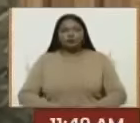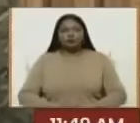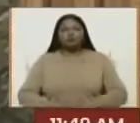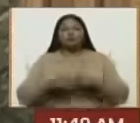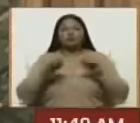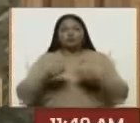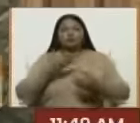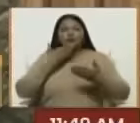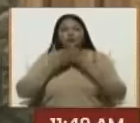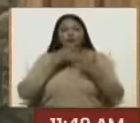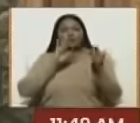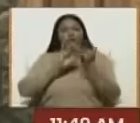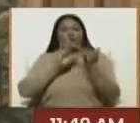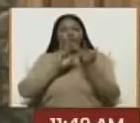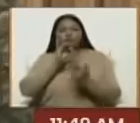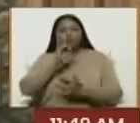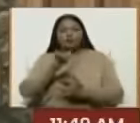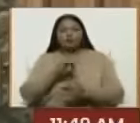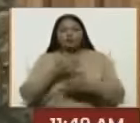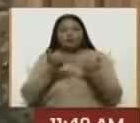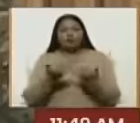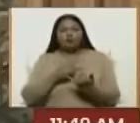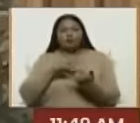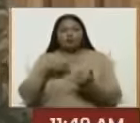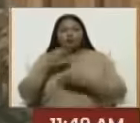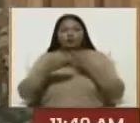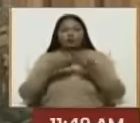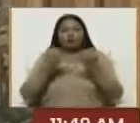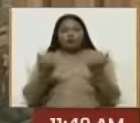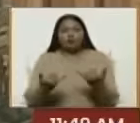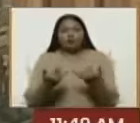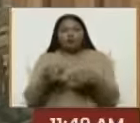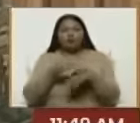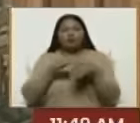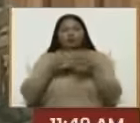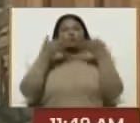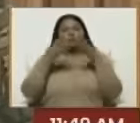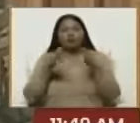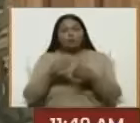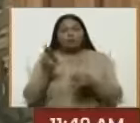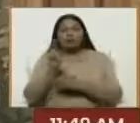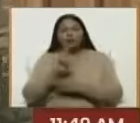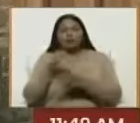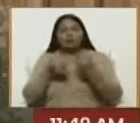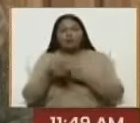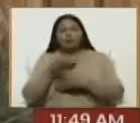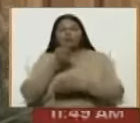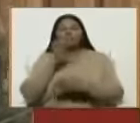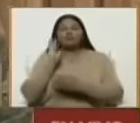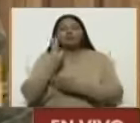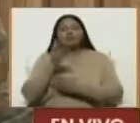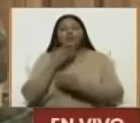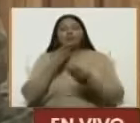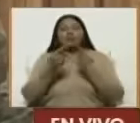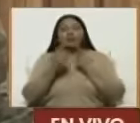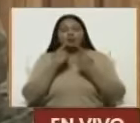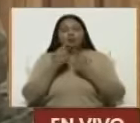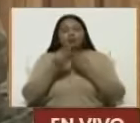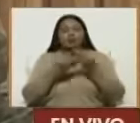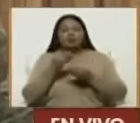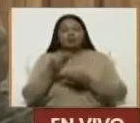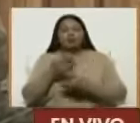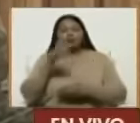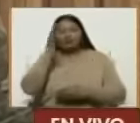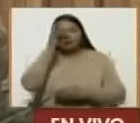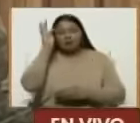Así es, Gemma, gracias por el contacto informativo que establecemos a esta hora desde el Ministerio Público y de inmediato vamos a escuchar declaraciones del Fiscal General de la